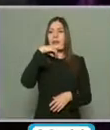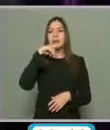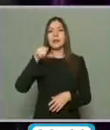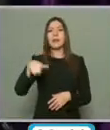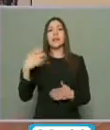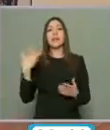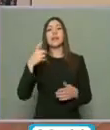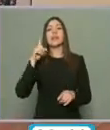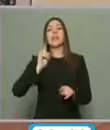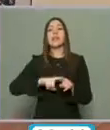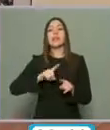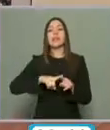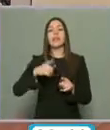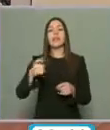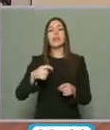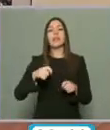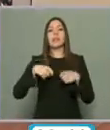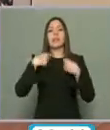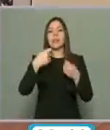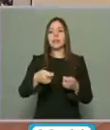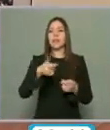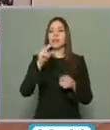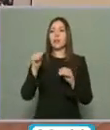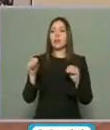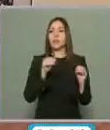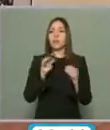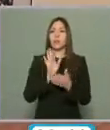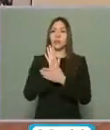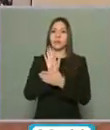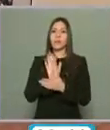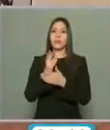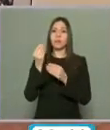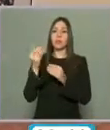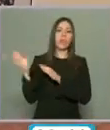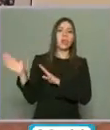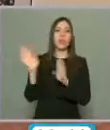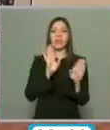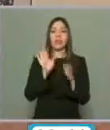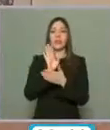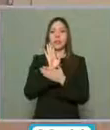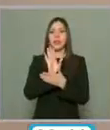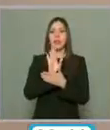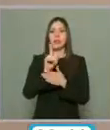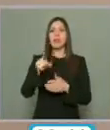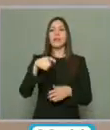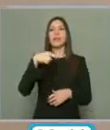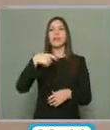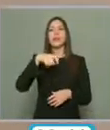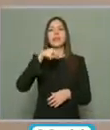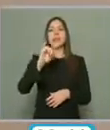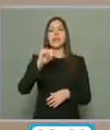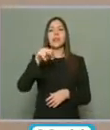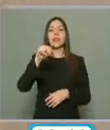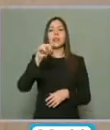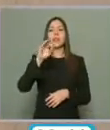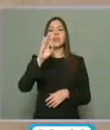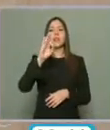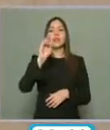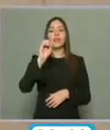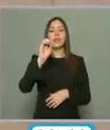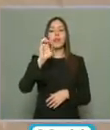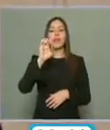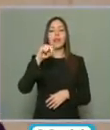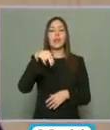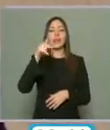Foinkinos decidió, no la voy a mover, ya me están diciendo que muevo demasiado, Foinkinos escribió esta